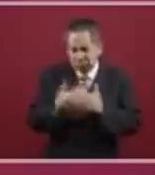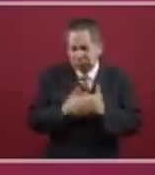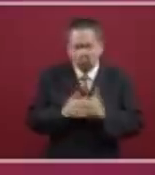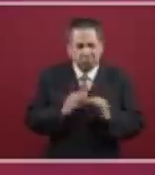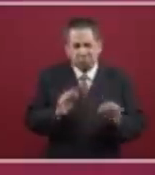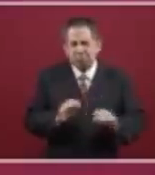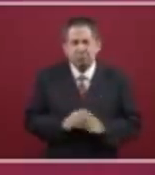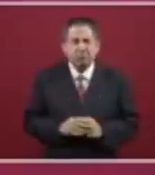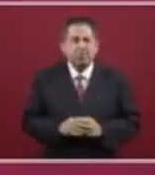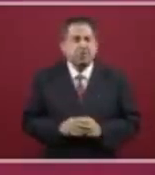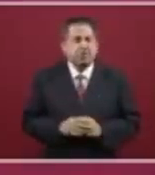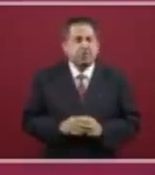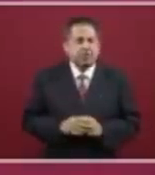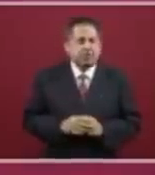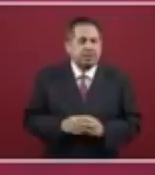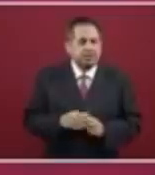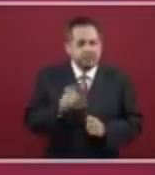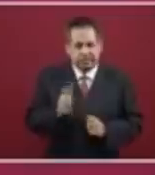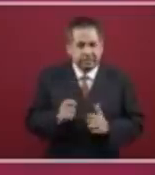que